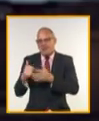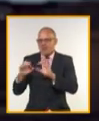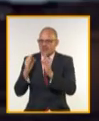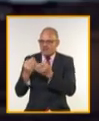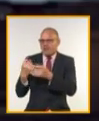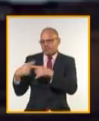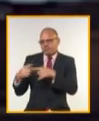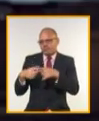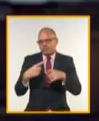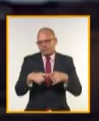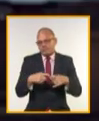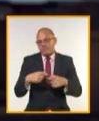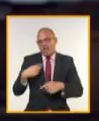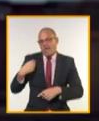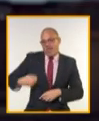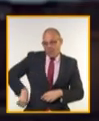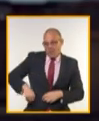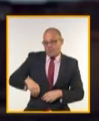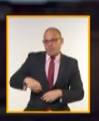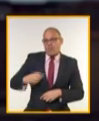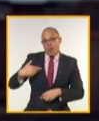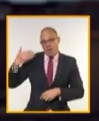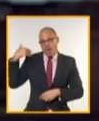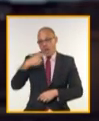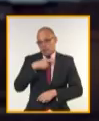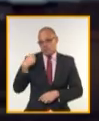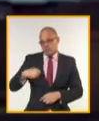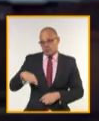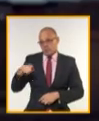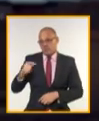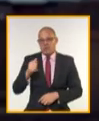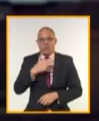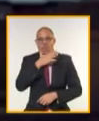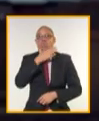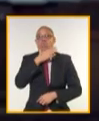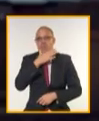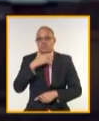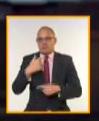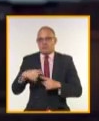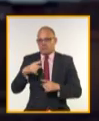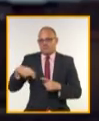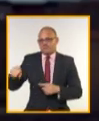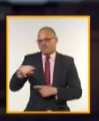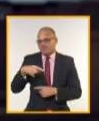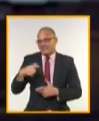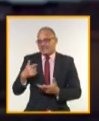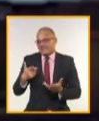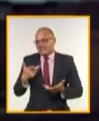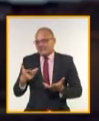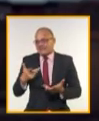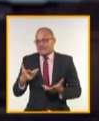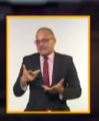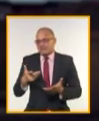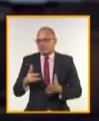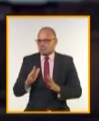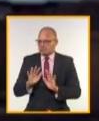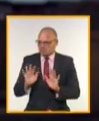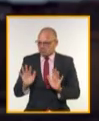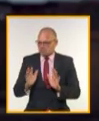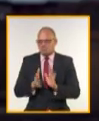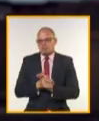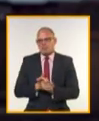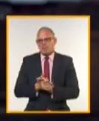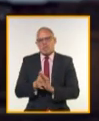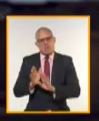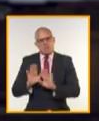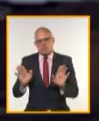de escape a una economía que está meramente en crisis y en la cual no hay cómo insertarse. De esa manera se